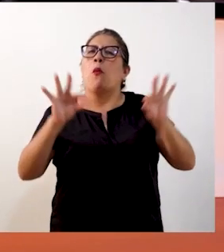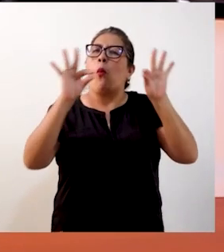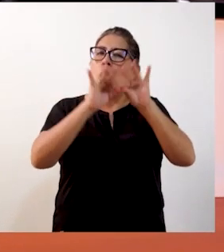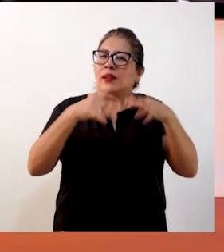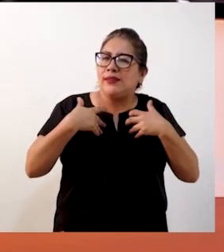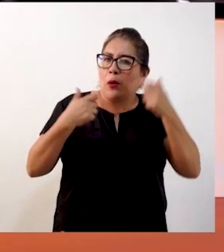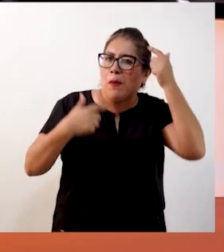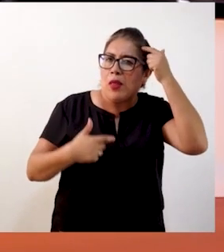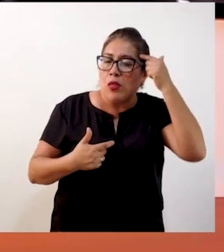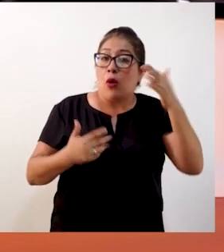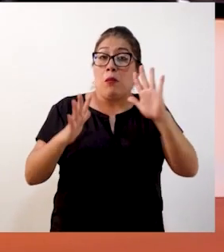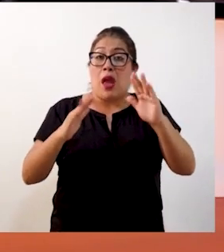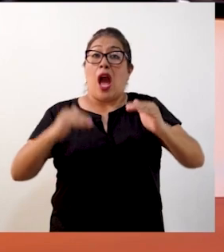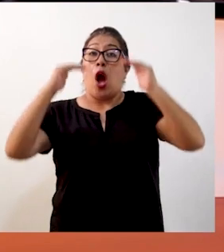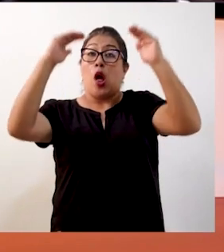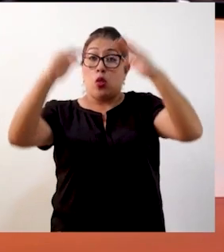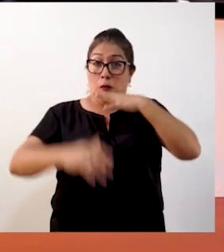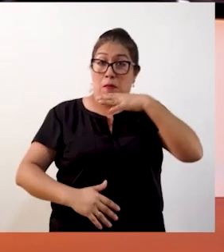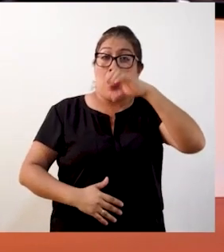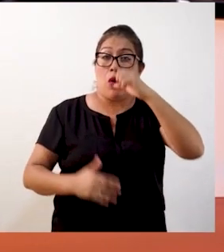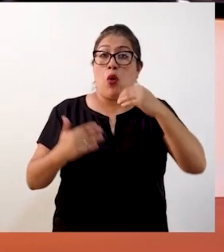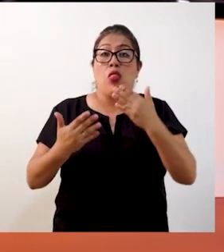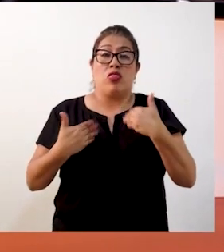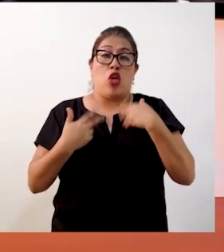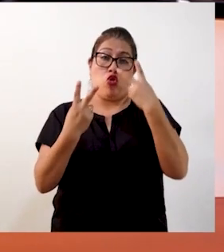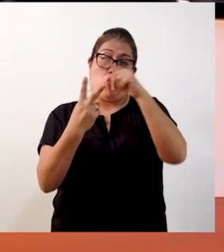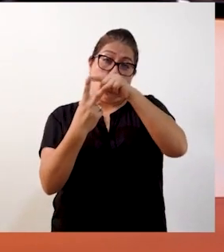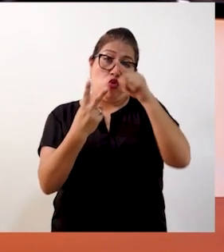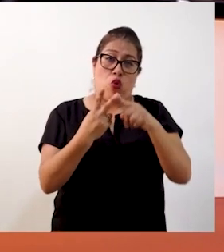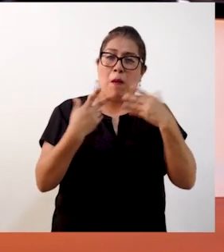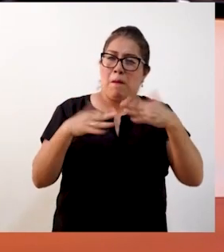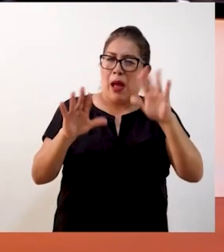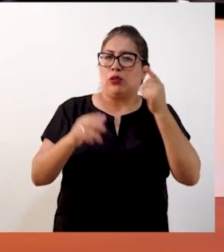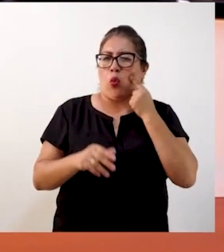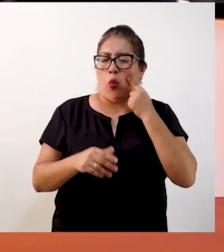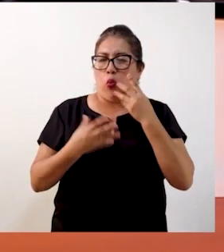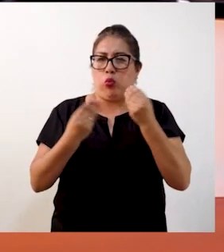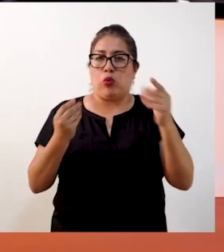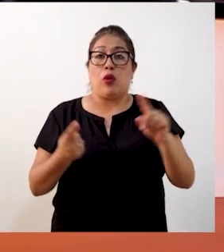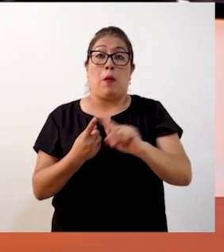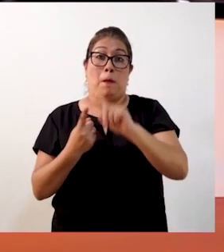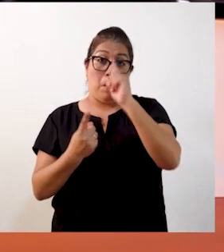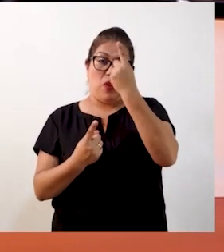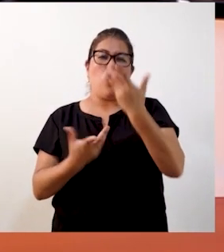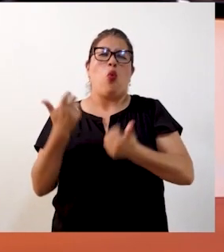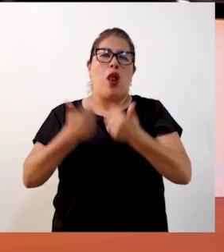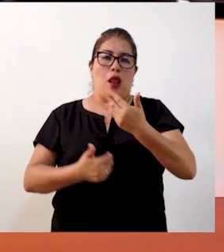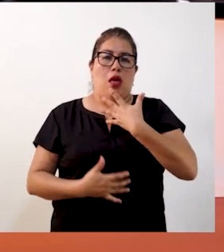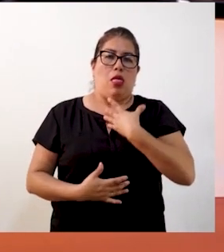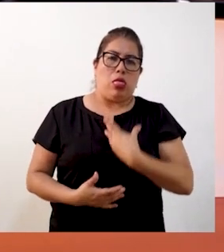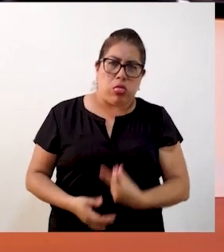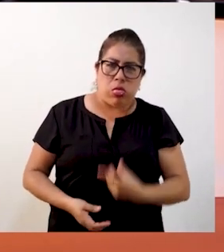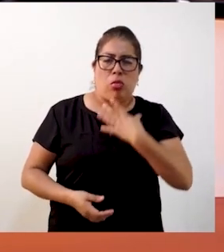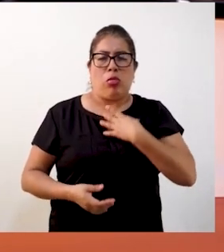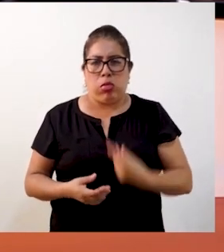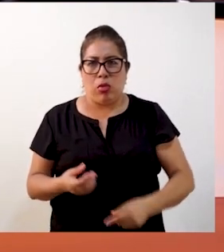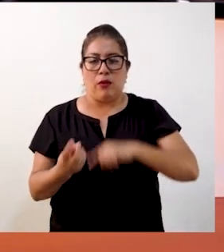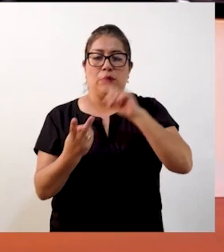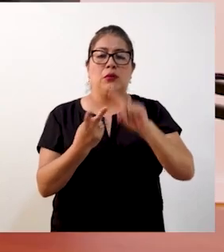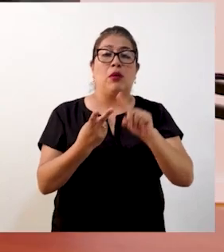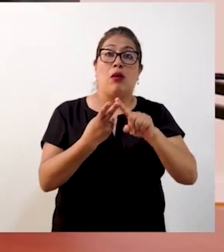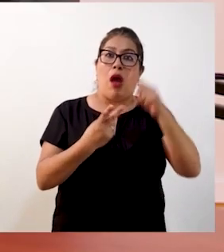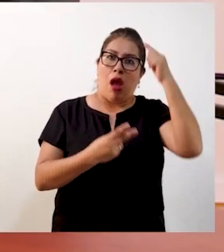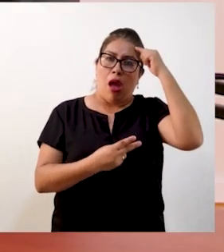mayores, hay dos enfermedades muy importantes y muy prevalentes. Por un lado es la depresión y por otro lado